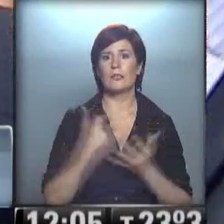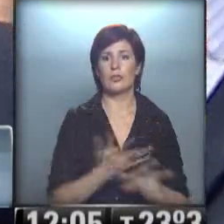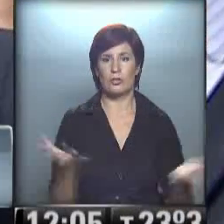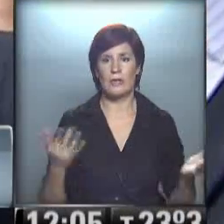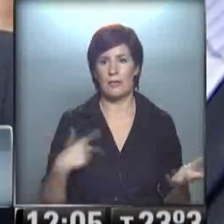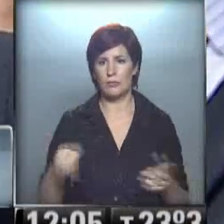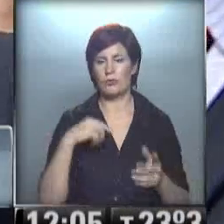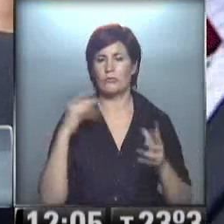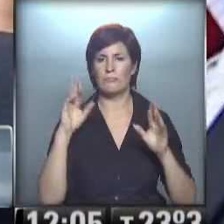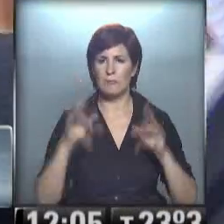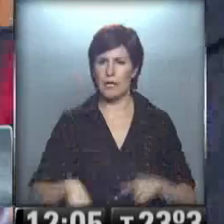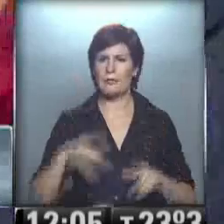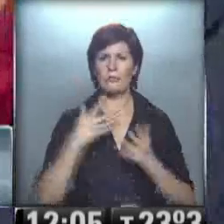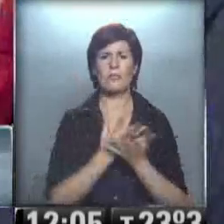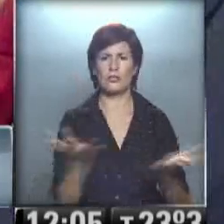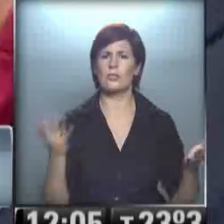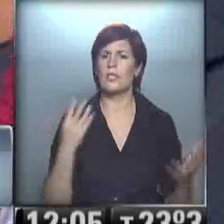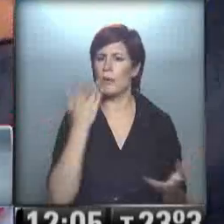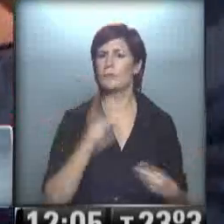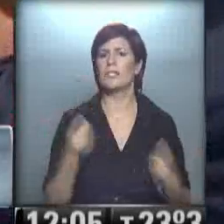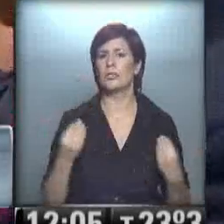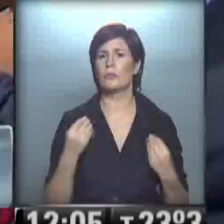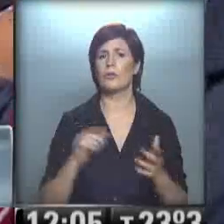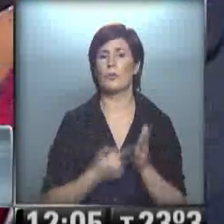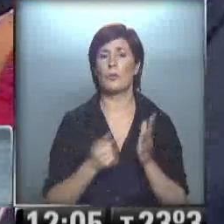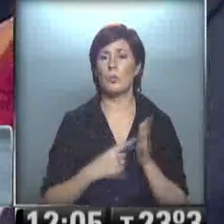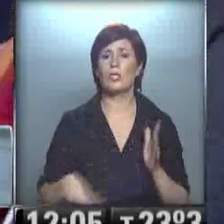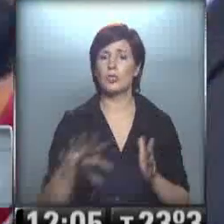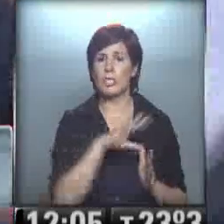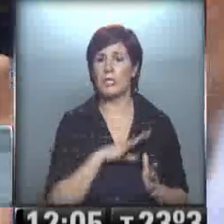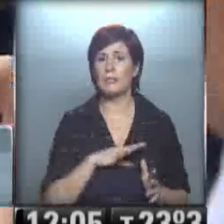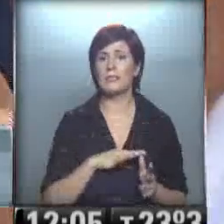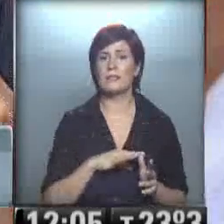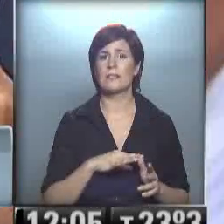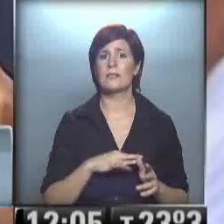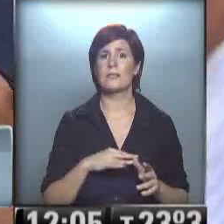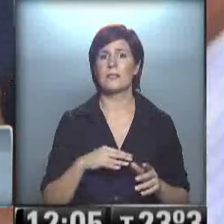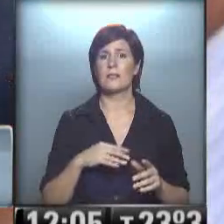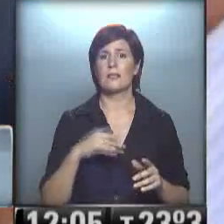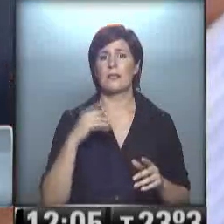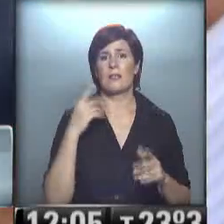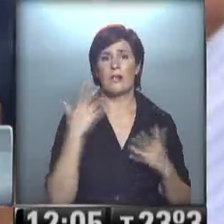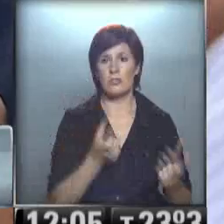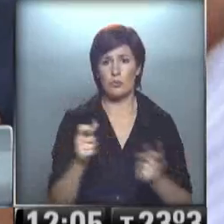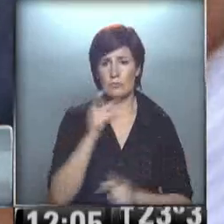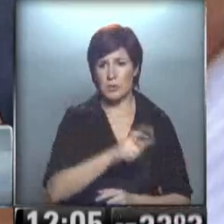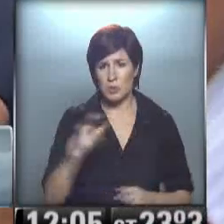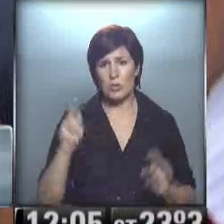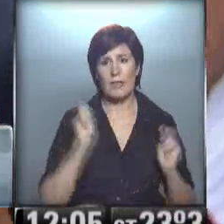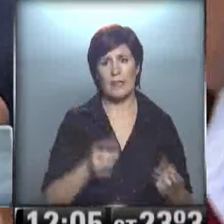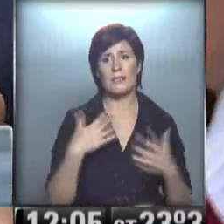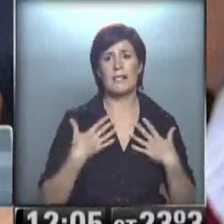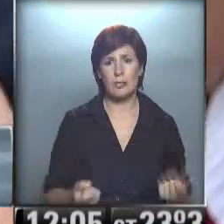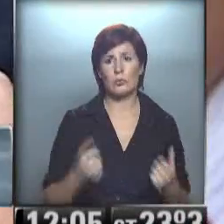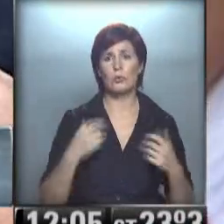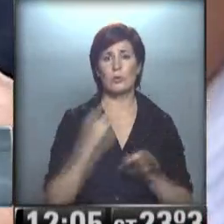queremos. Y la verdad que nosotros queremos una Ciudad de Buenos Aires que pueda atender la agenda social, tanto de la salud, educación,